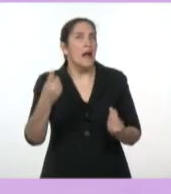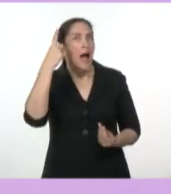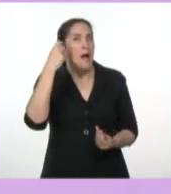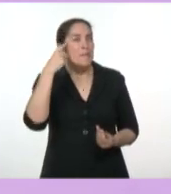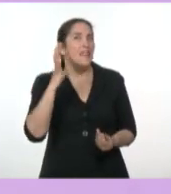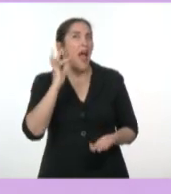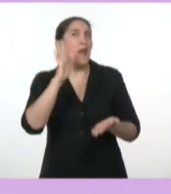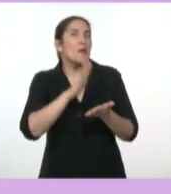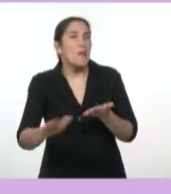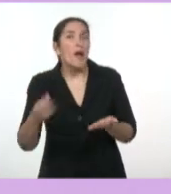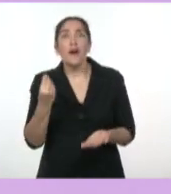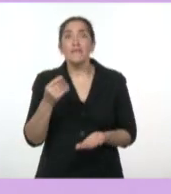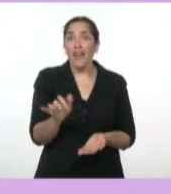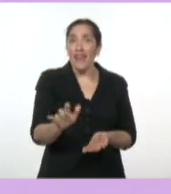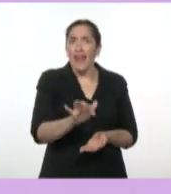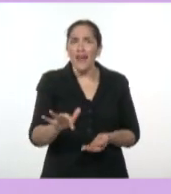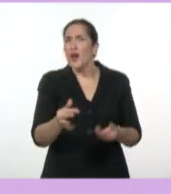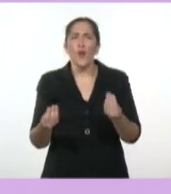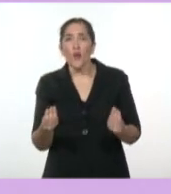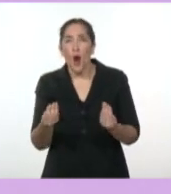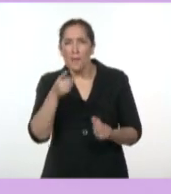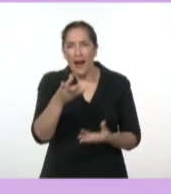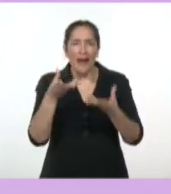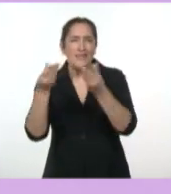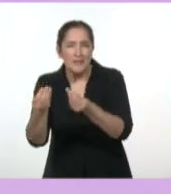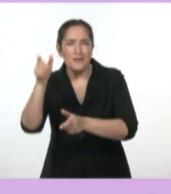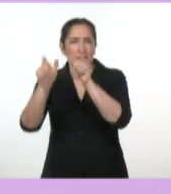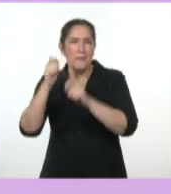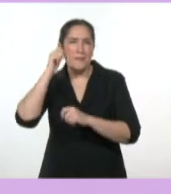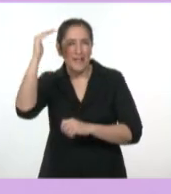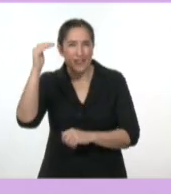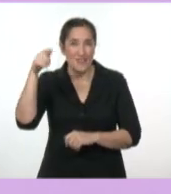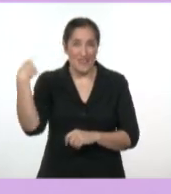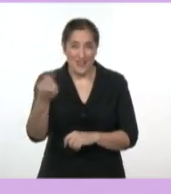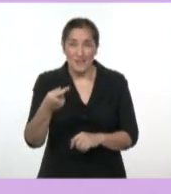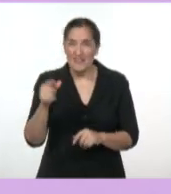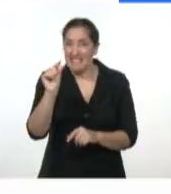nuevo. Cajeros automáticos, ¿cómo se usan? Así ayudás a algún adulto de tu casa. Recreo y ya venimos.